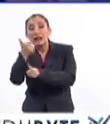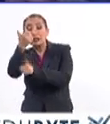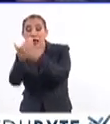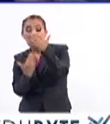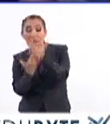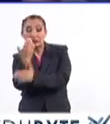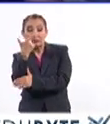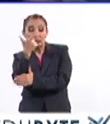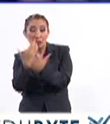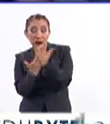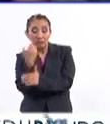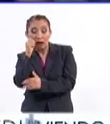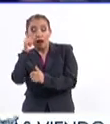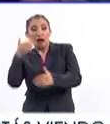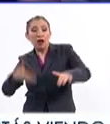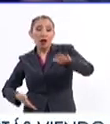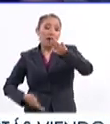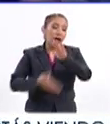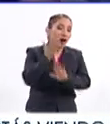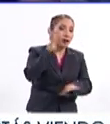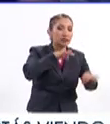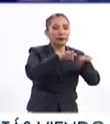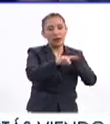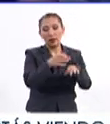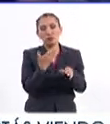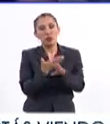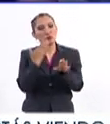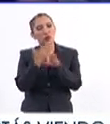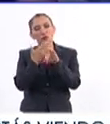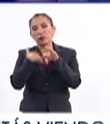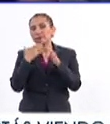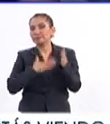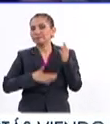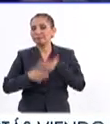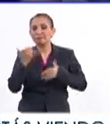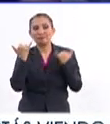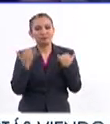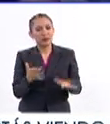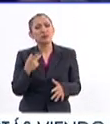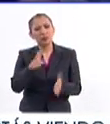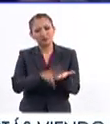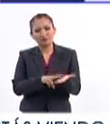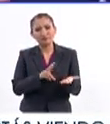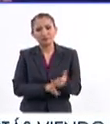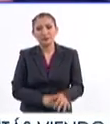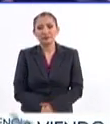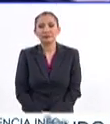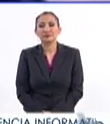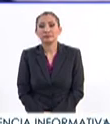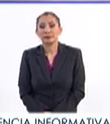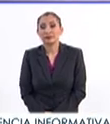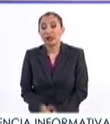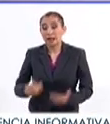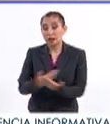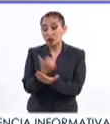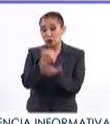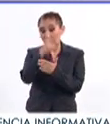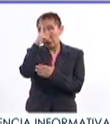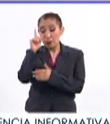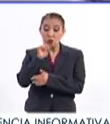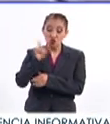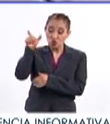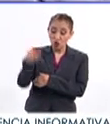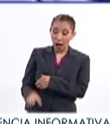6, 7 de la mañana salir otra vez a laborar. Es muy, muy, muy pesado, pero vale la pena. Nacida en la Ciudad de México,